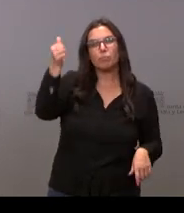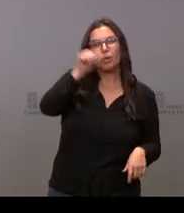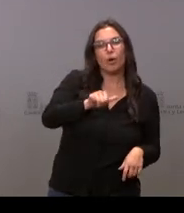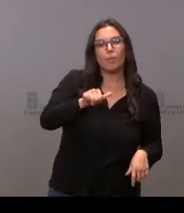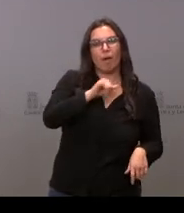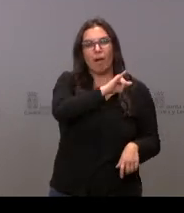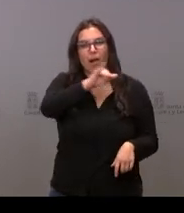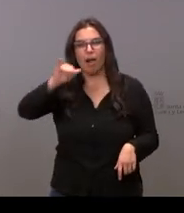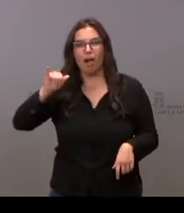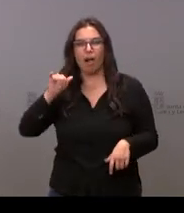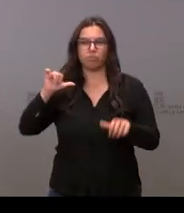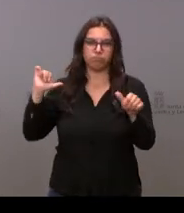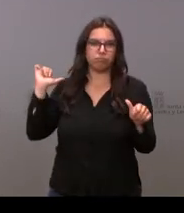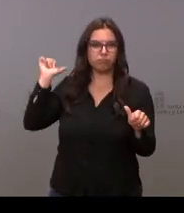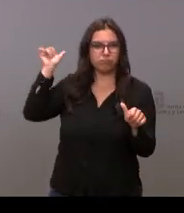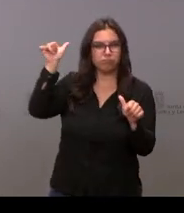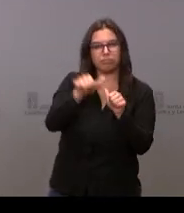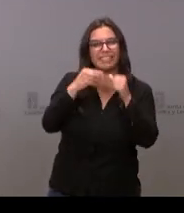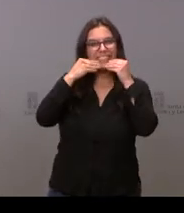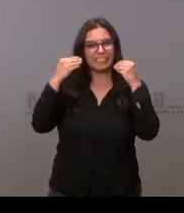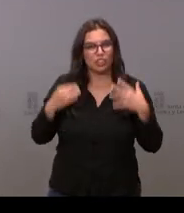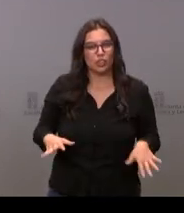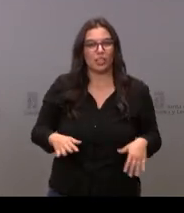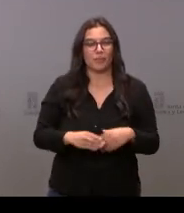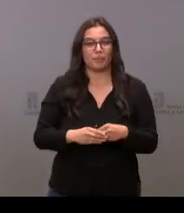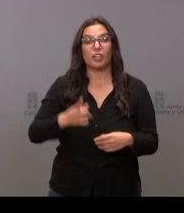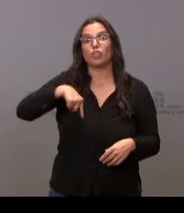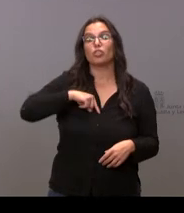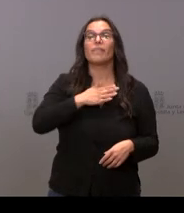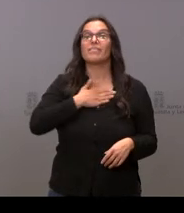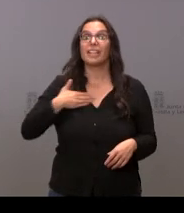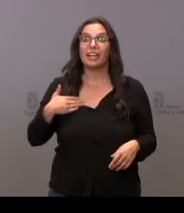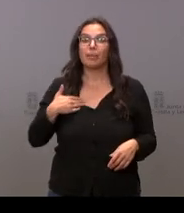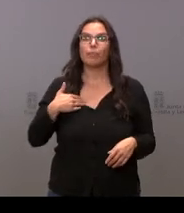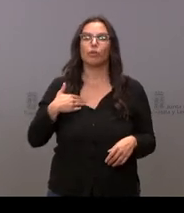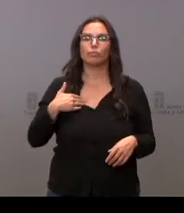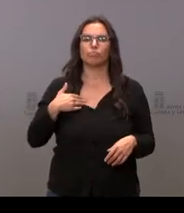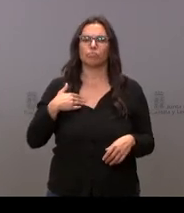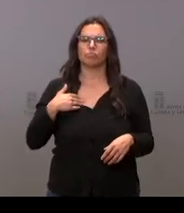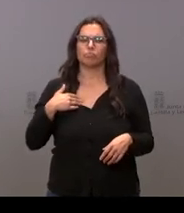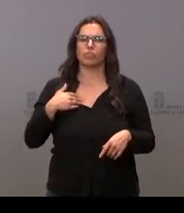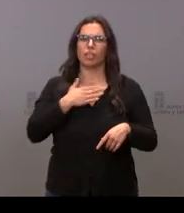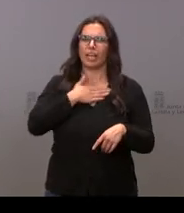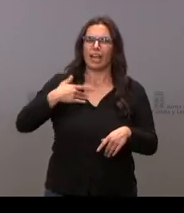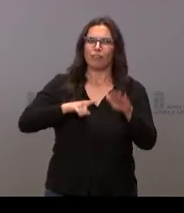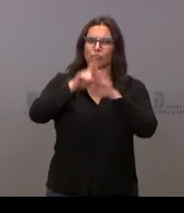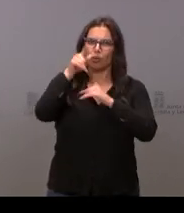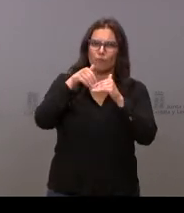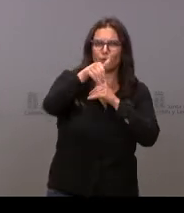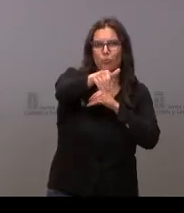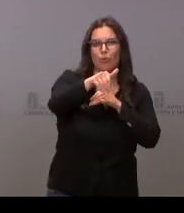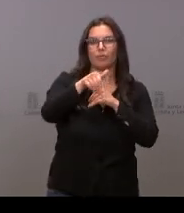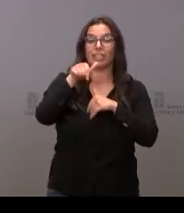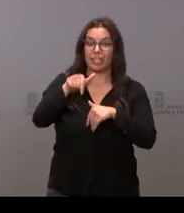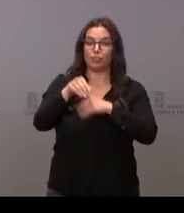tiene a nuestras espaldas mucha historia pero lo que queremos es sobre todo tener ambición de presente y de futuro y eso es lo que